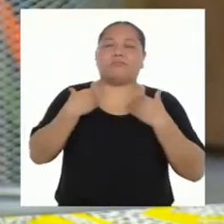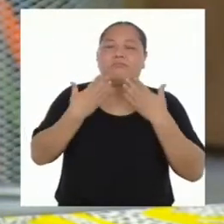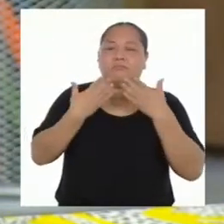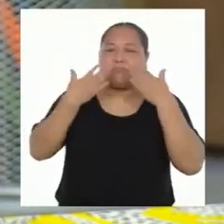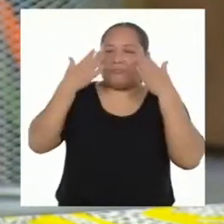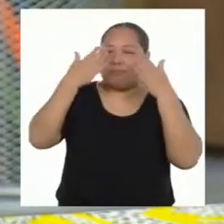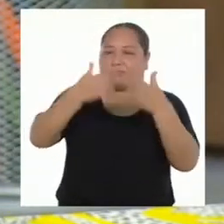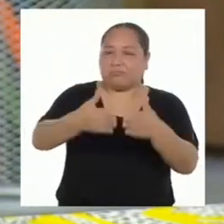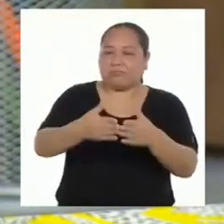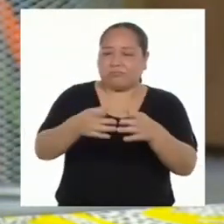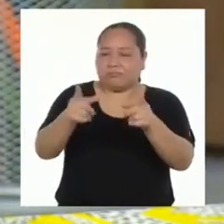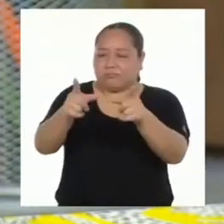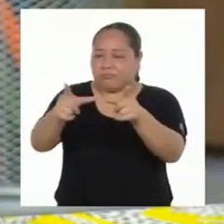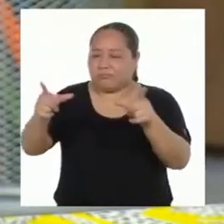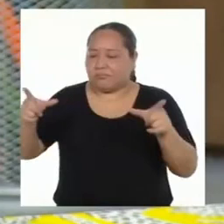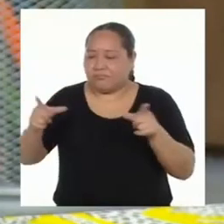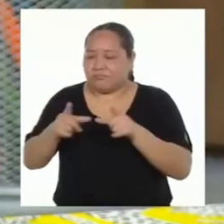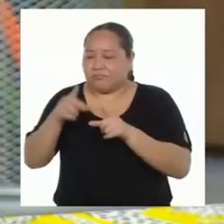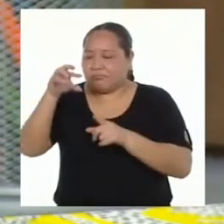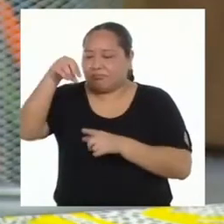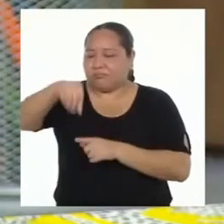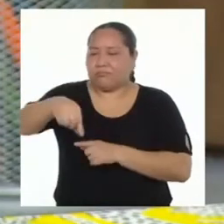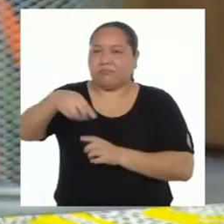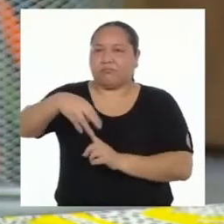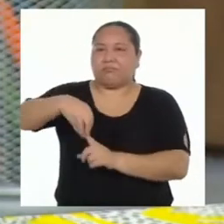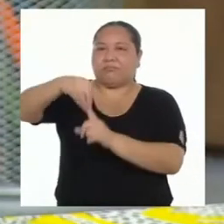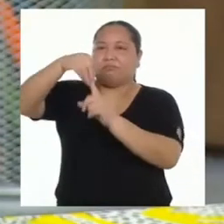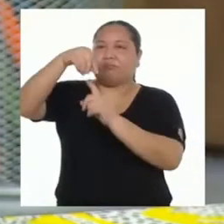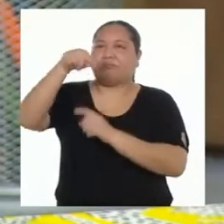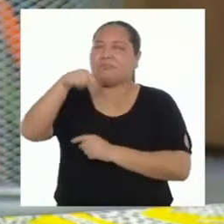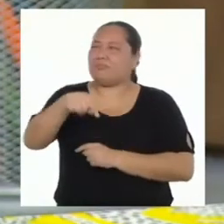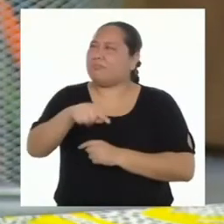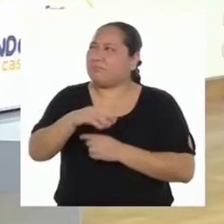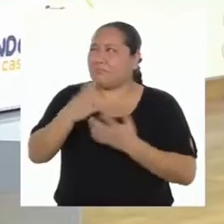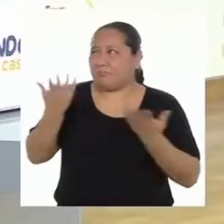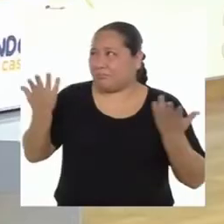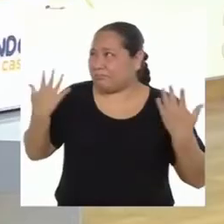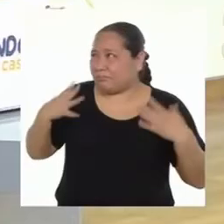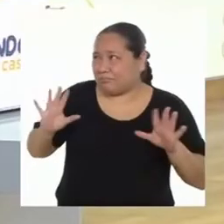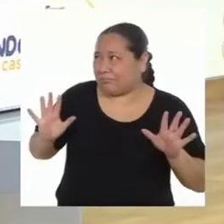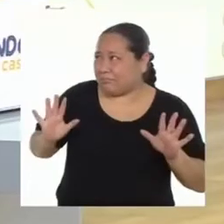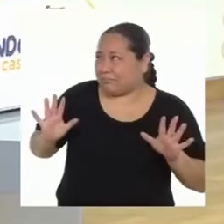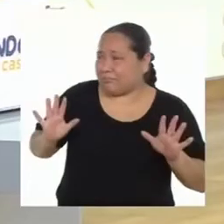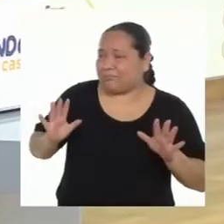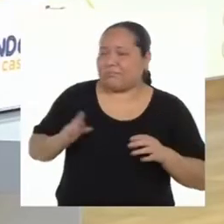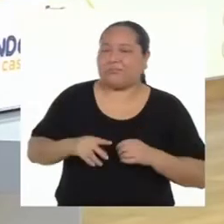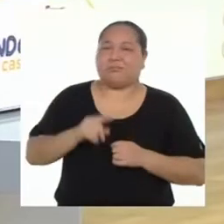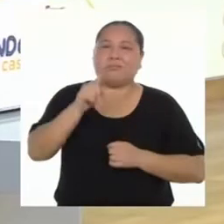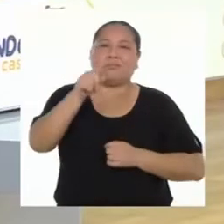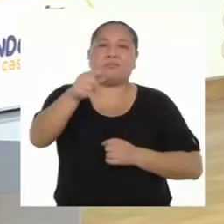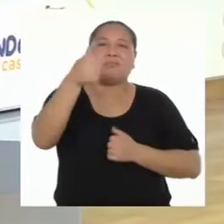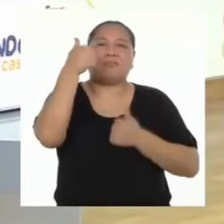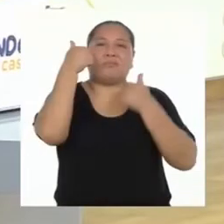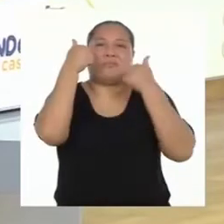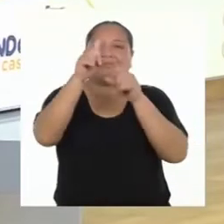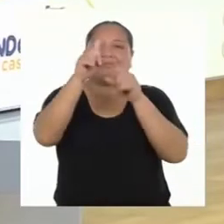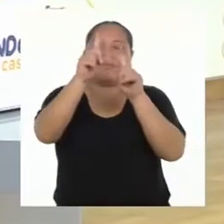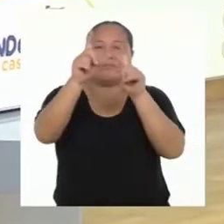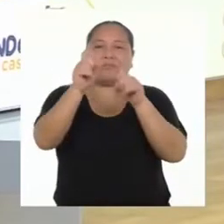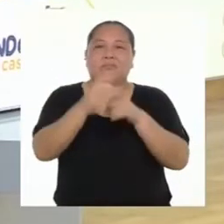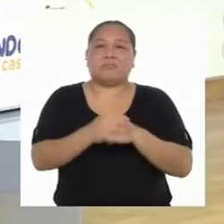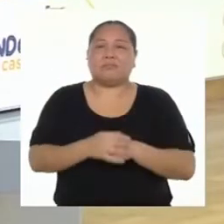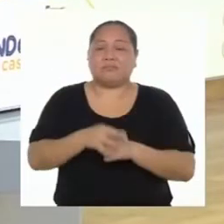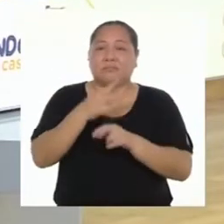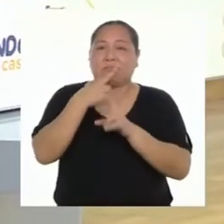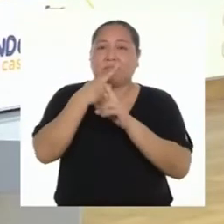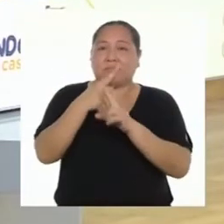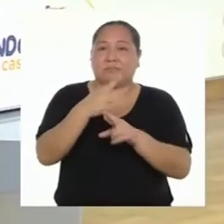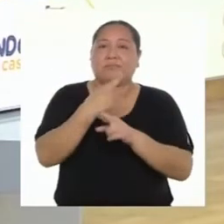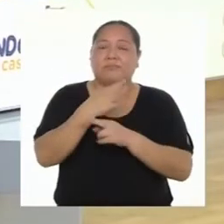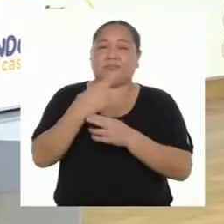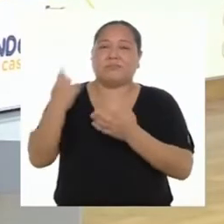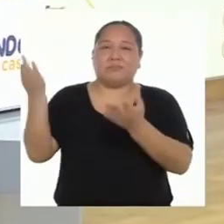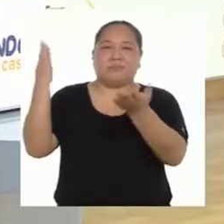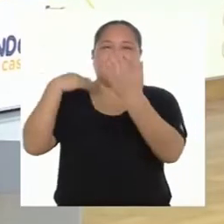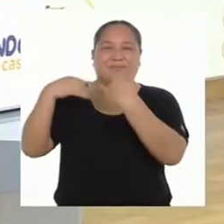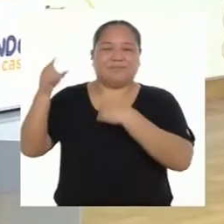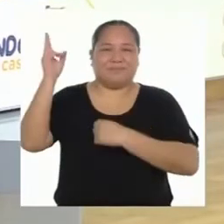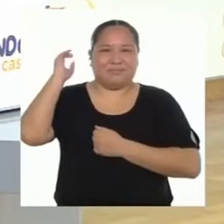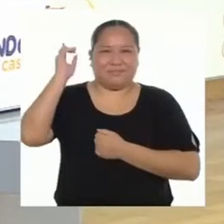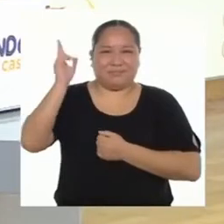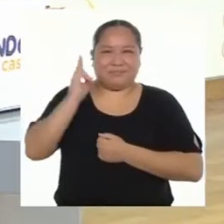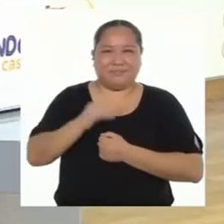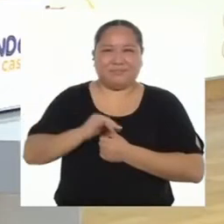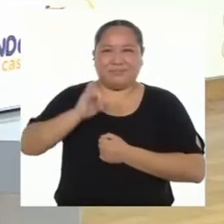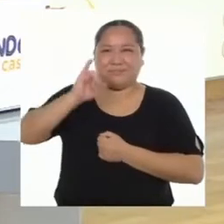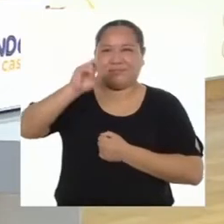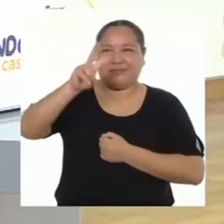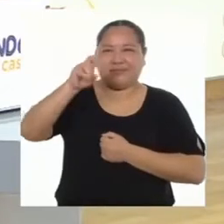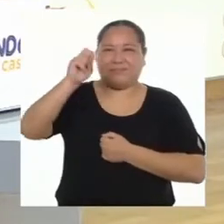los tachos o contenedores. ¿Pero eso no es suficiente? Es una buena pregunta, Tocino, y para responderla vamos a llamar al